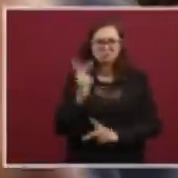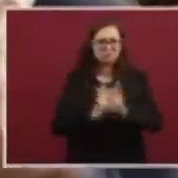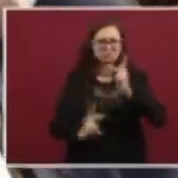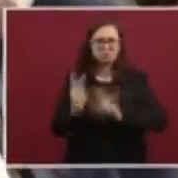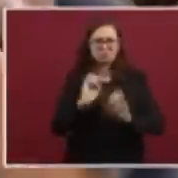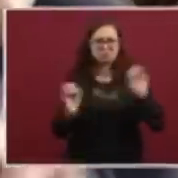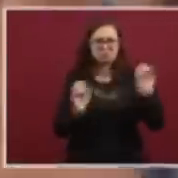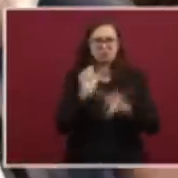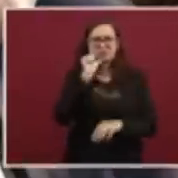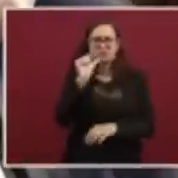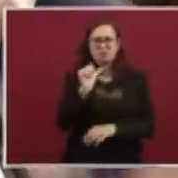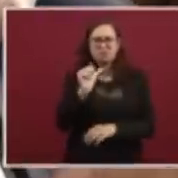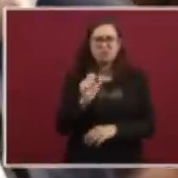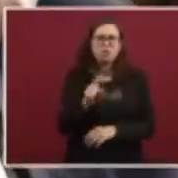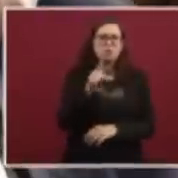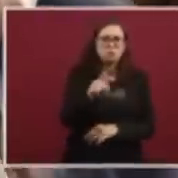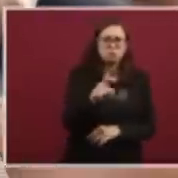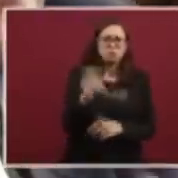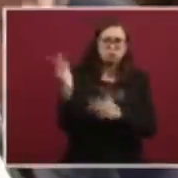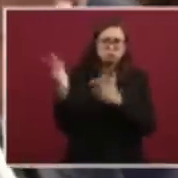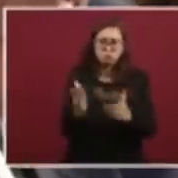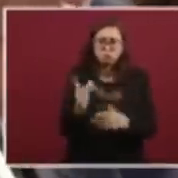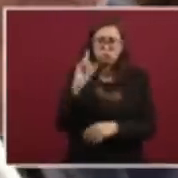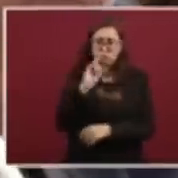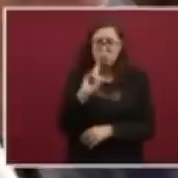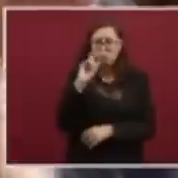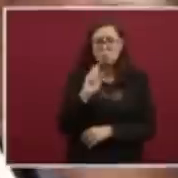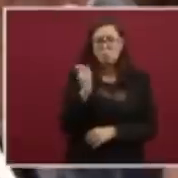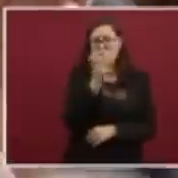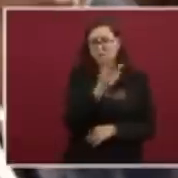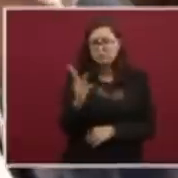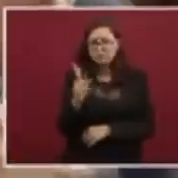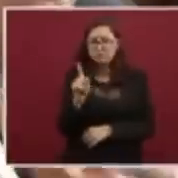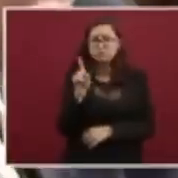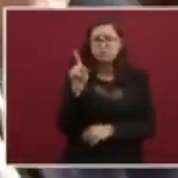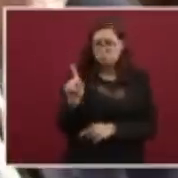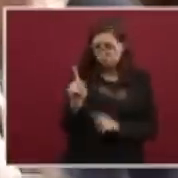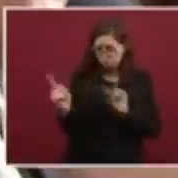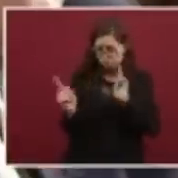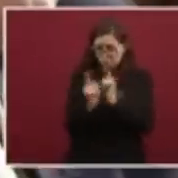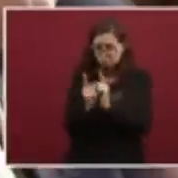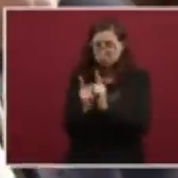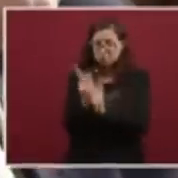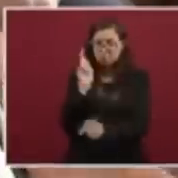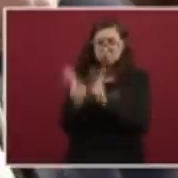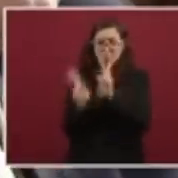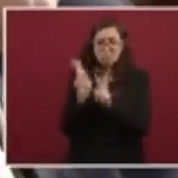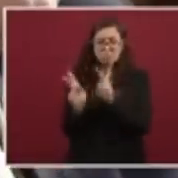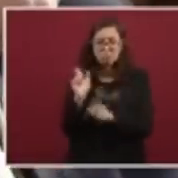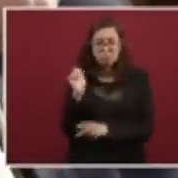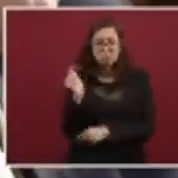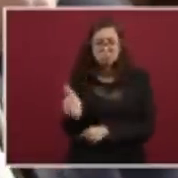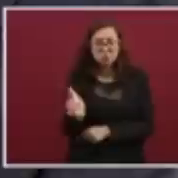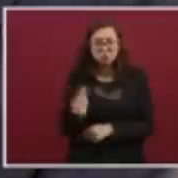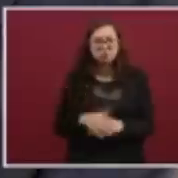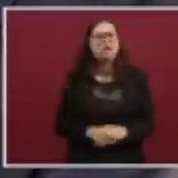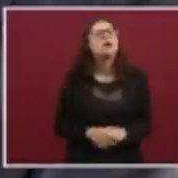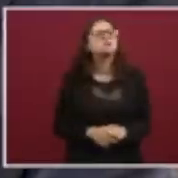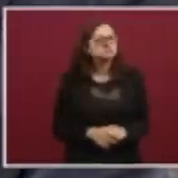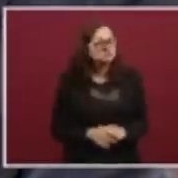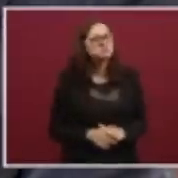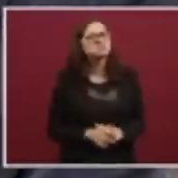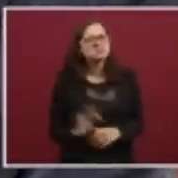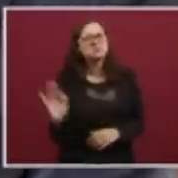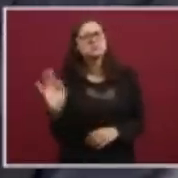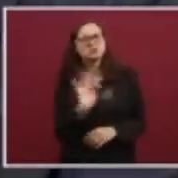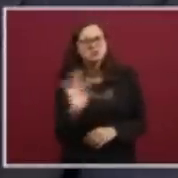si usted tendría, pese a que viene una actividad de mujeres, si usted tendría un acercamiento en ese, en esa llegada. Es probable